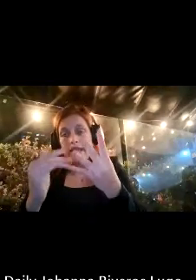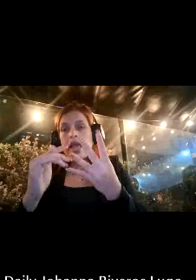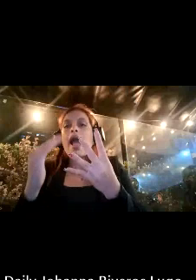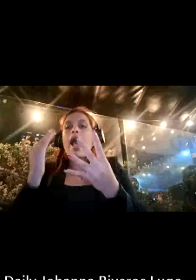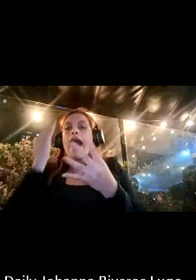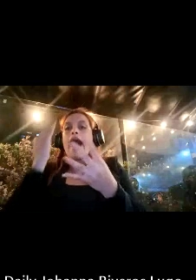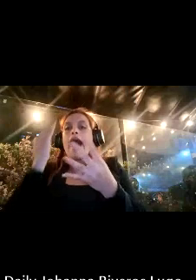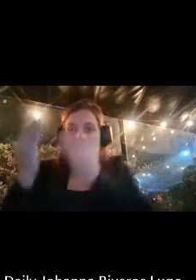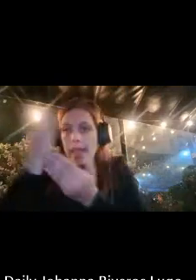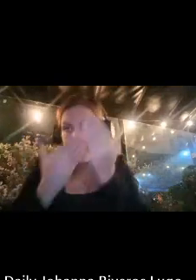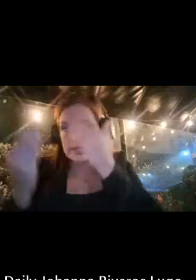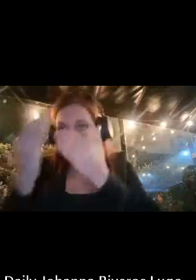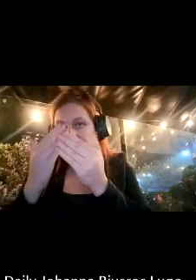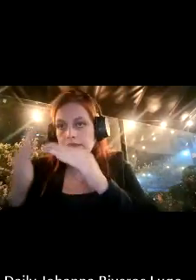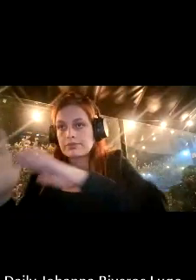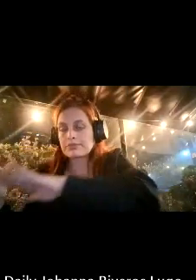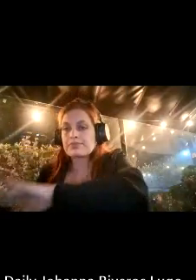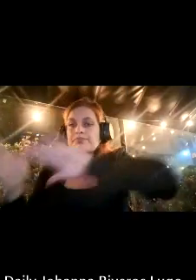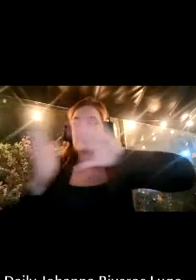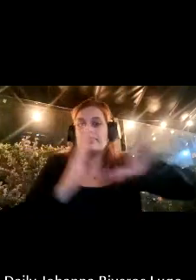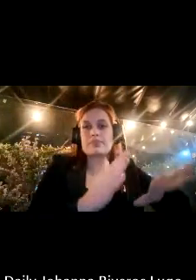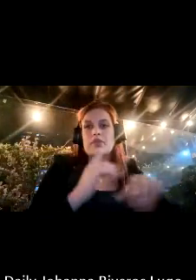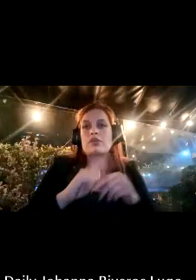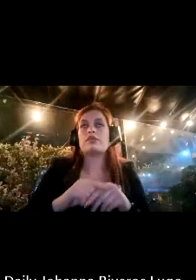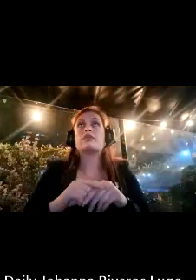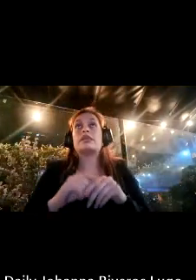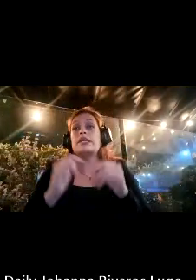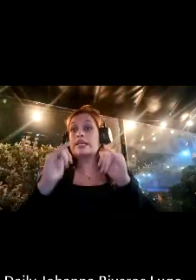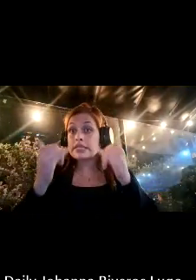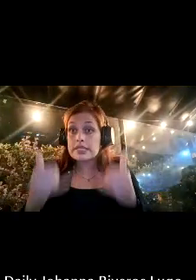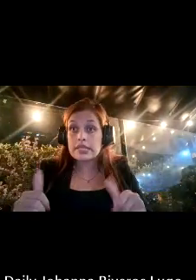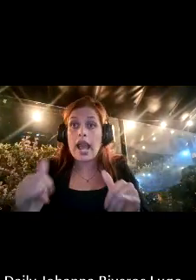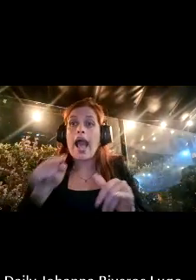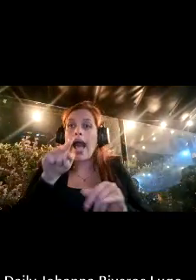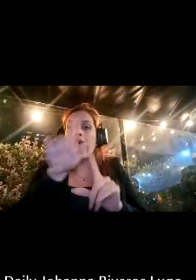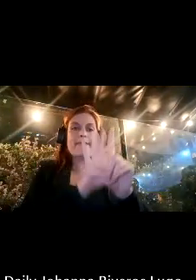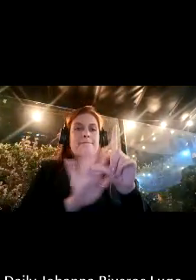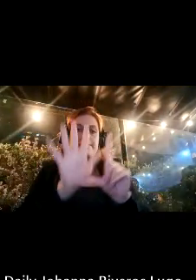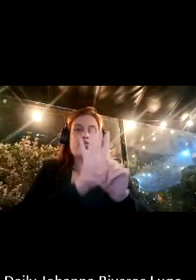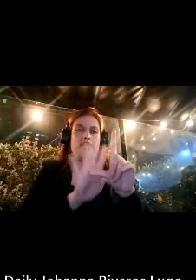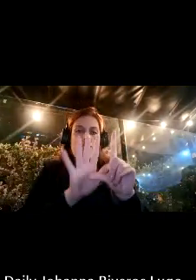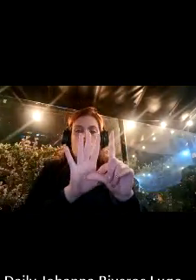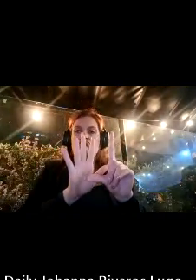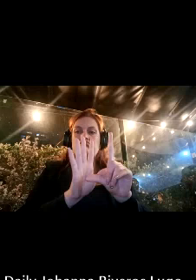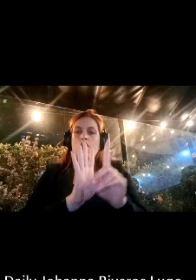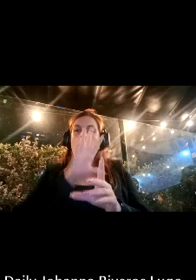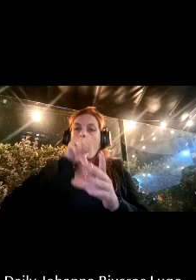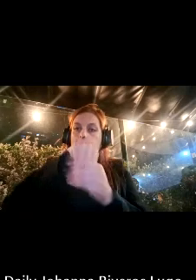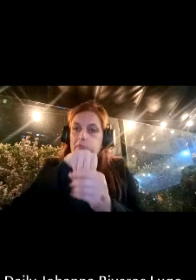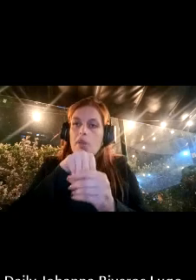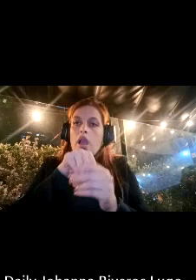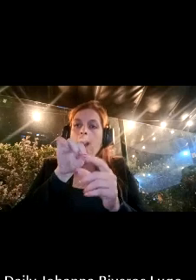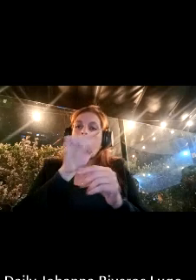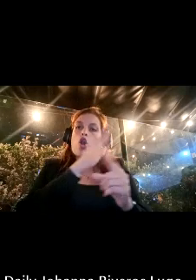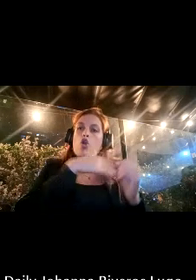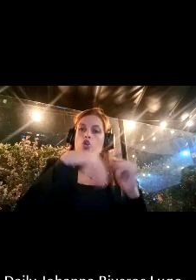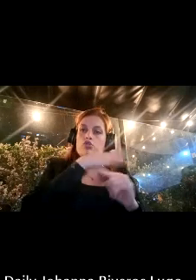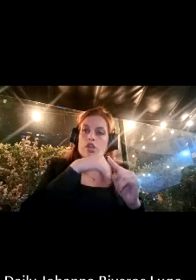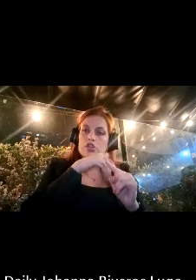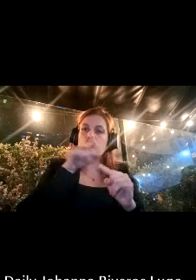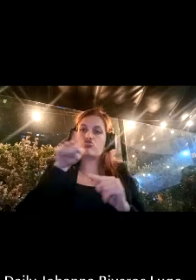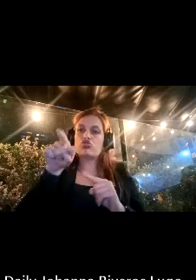vamos a hacer es un video. En ese video, pues tiene que haber una contextualización. El aprendiz aparece explicando qué